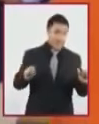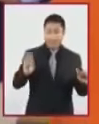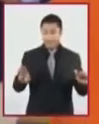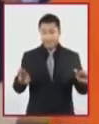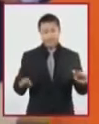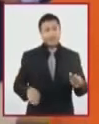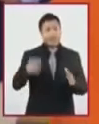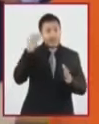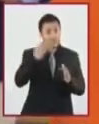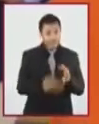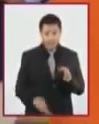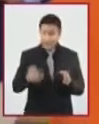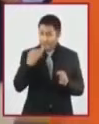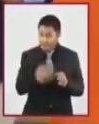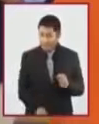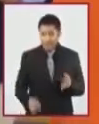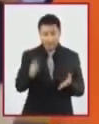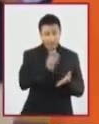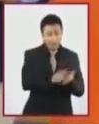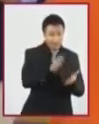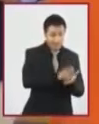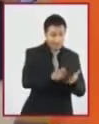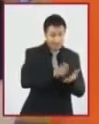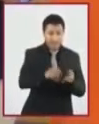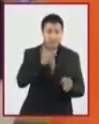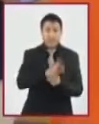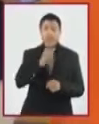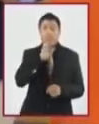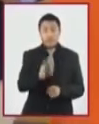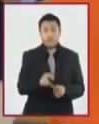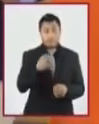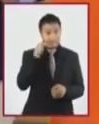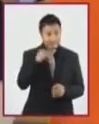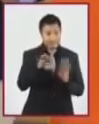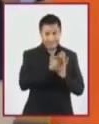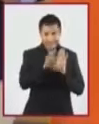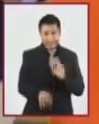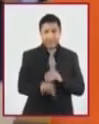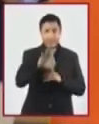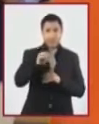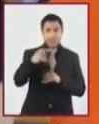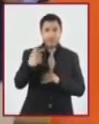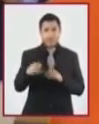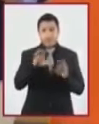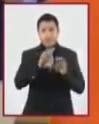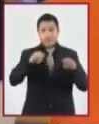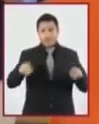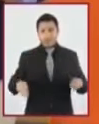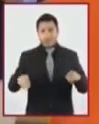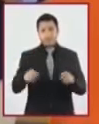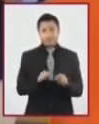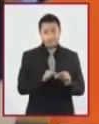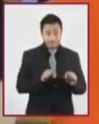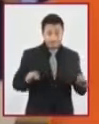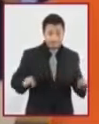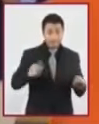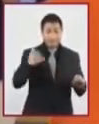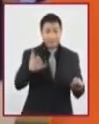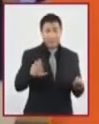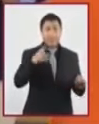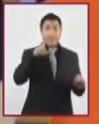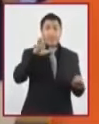Finalmente, anoten sus resultados. En este caso obtuvimos 97 centímetros de distancia y 49 centímetros